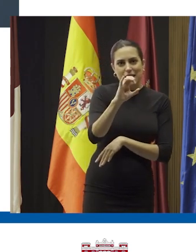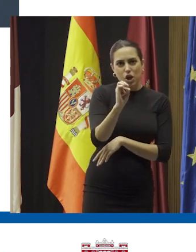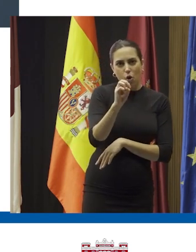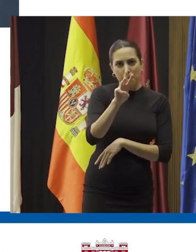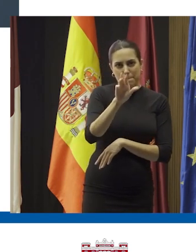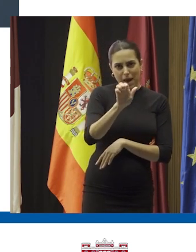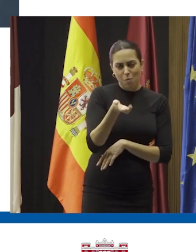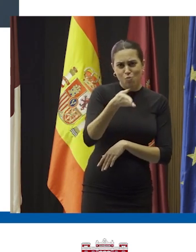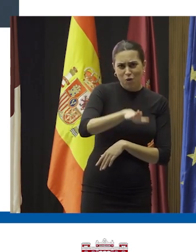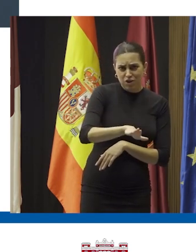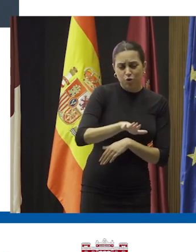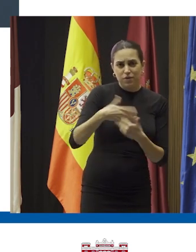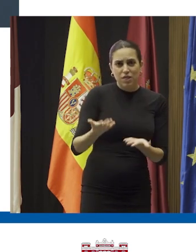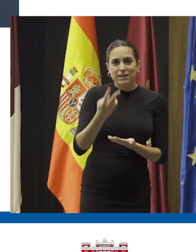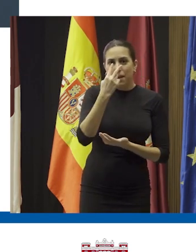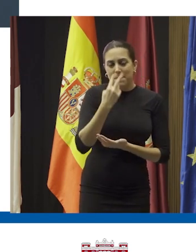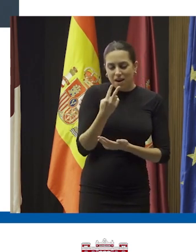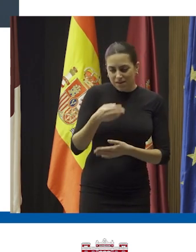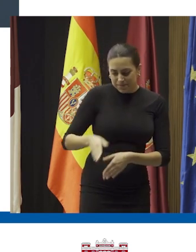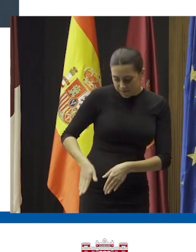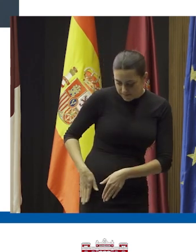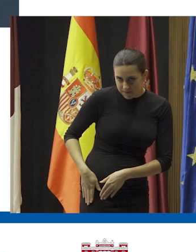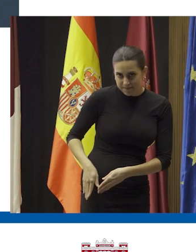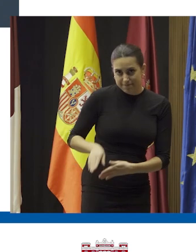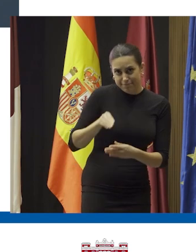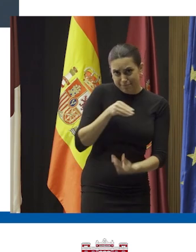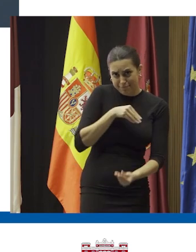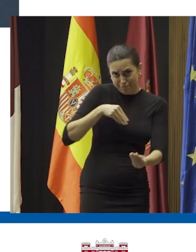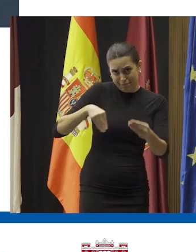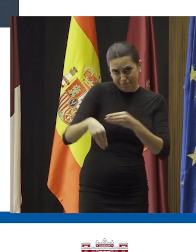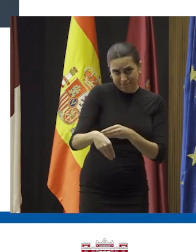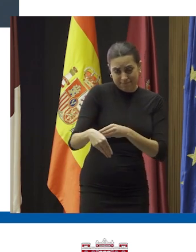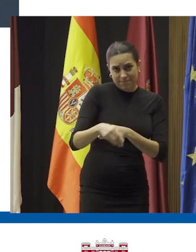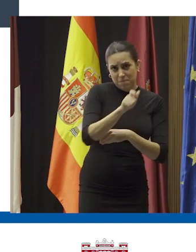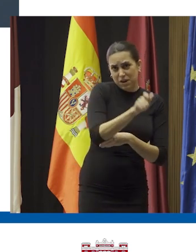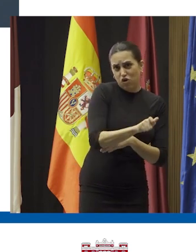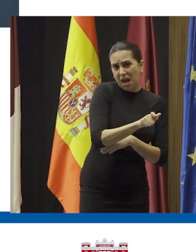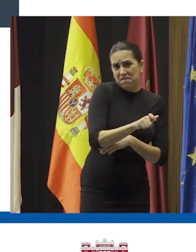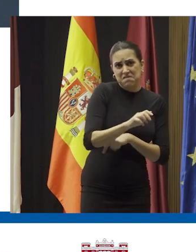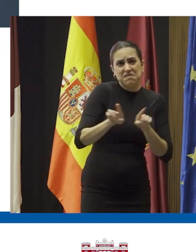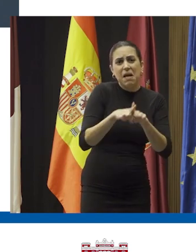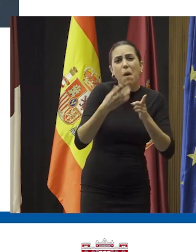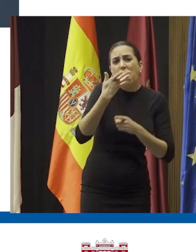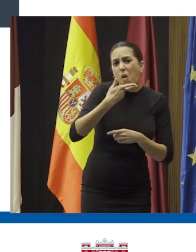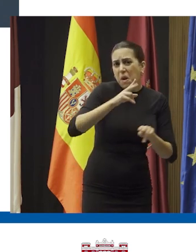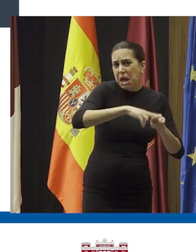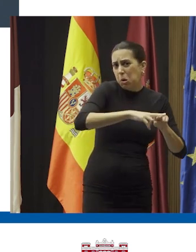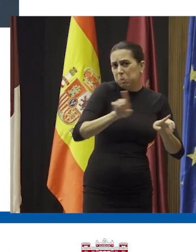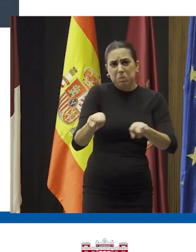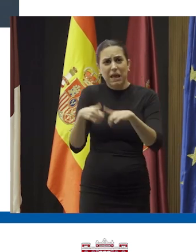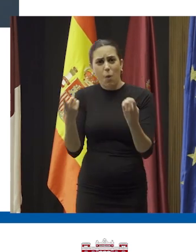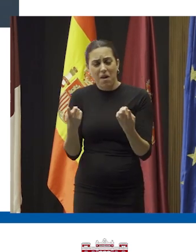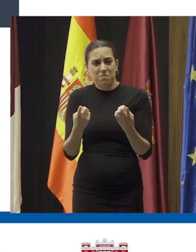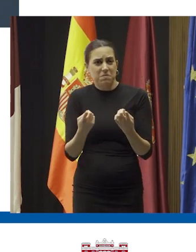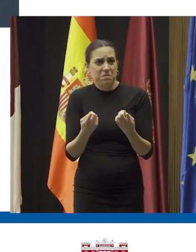inconveniente ninguno en que la pierna que le van a injertar sea incluso de una persona de color negro, no pasa nada. Pero claro, eran